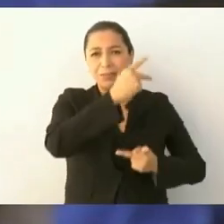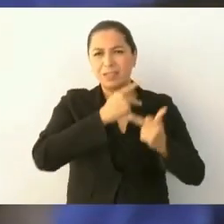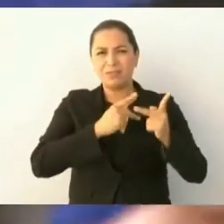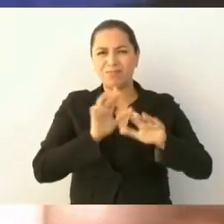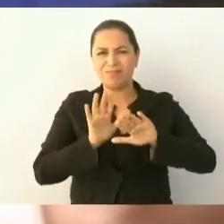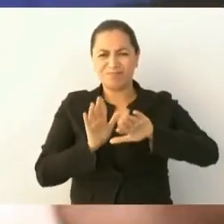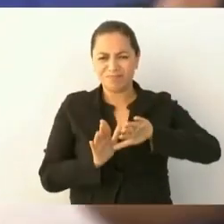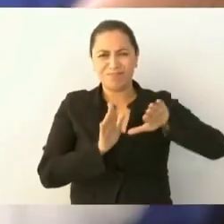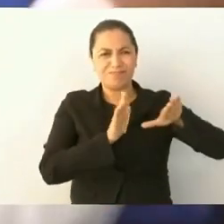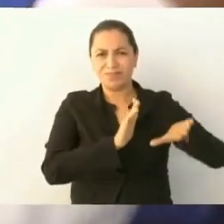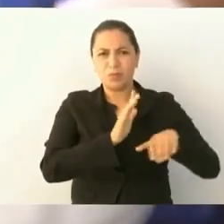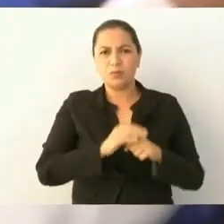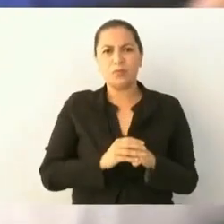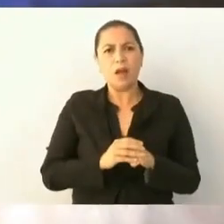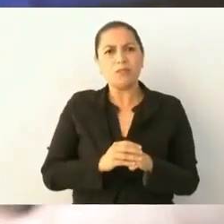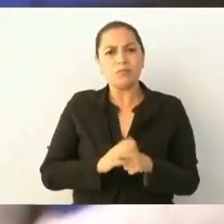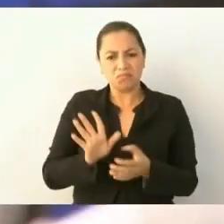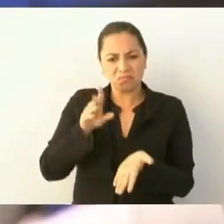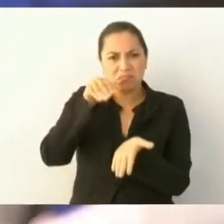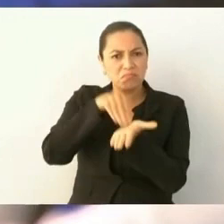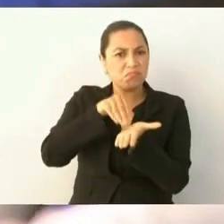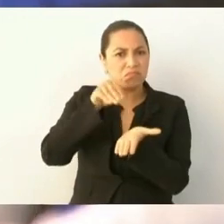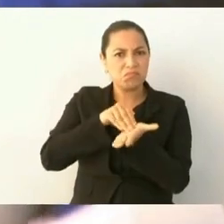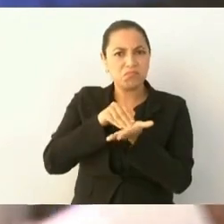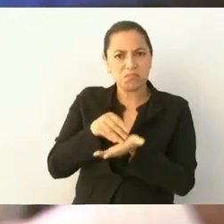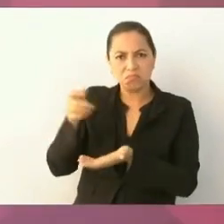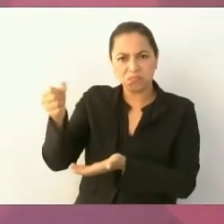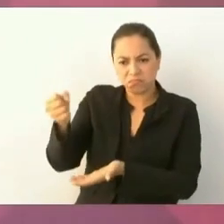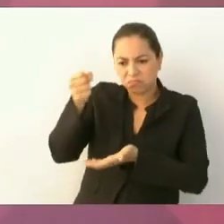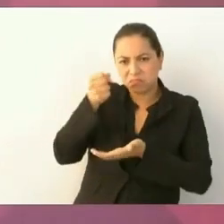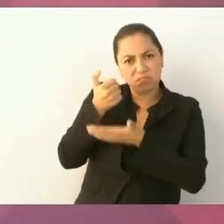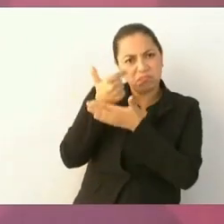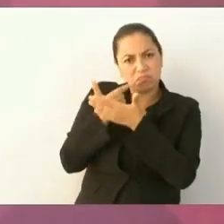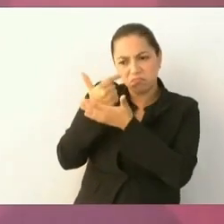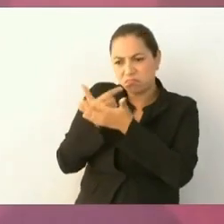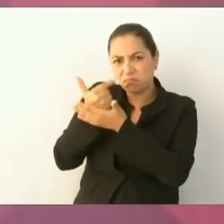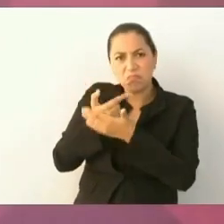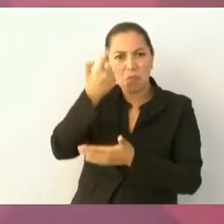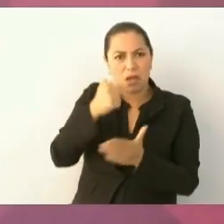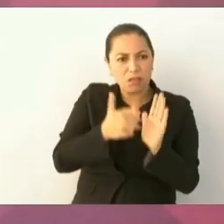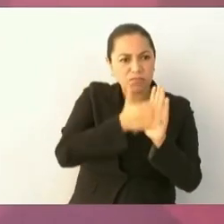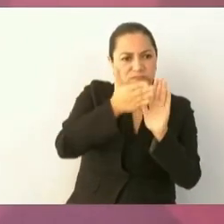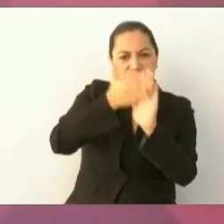Nos ha alcanzado el presupuesto.